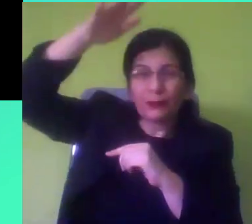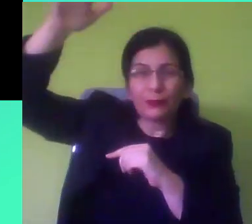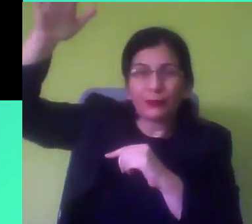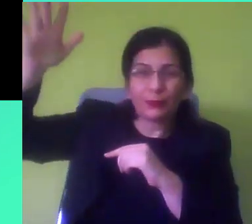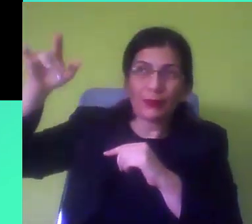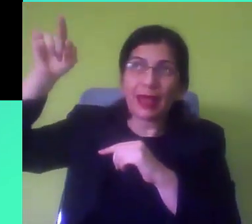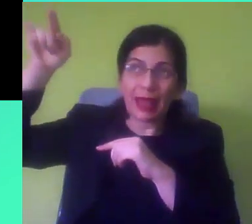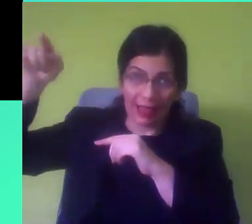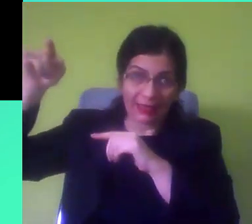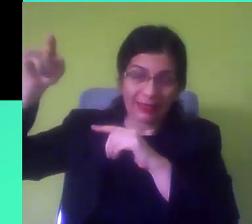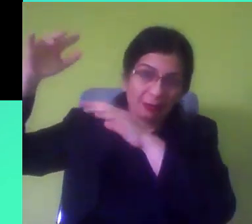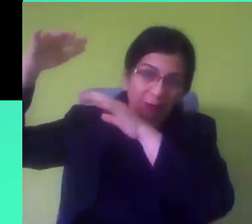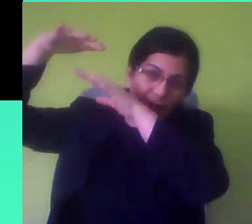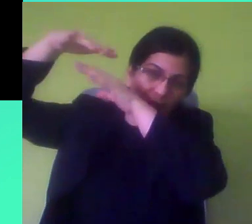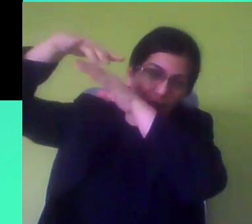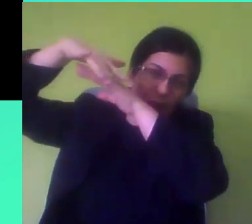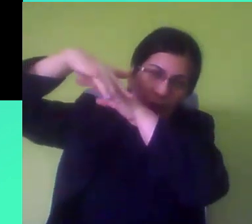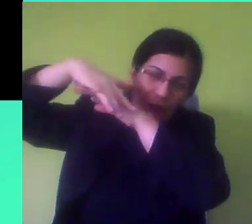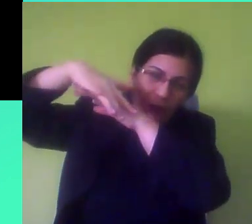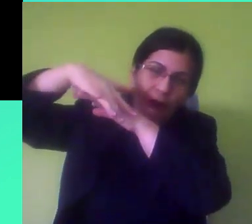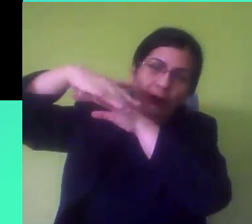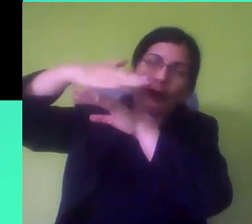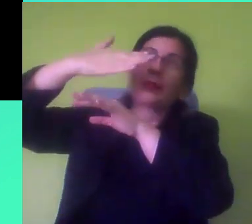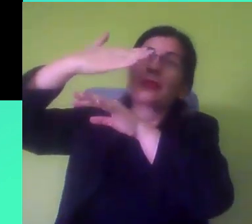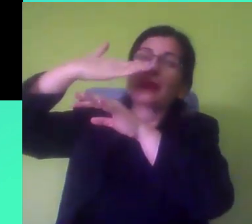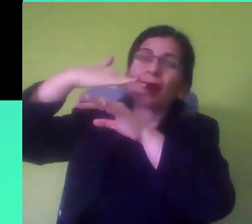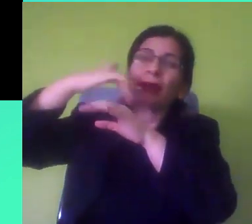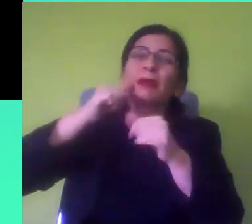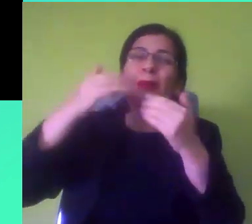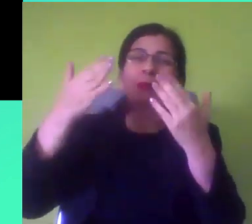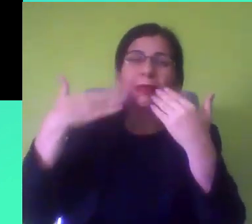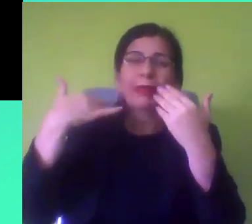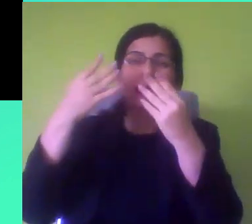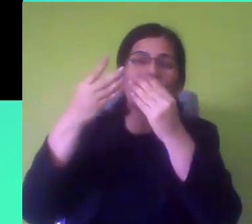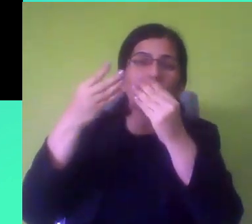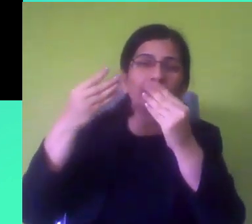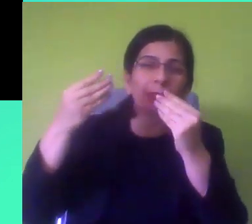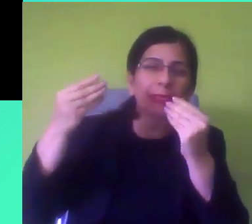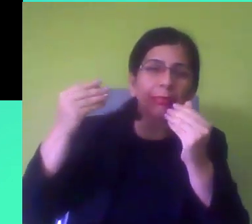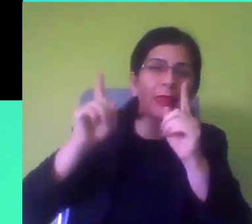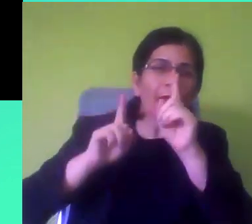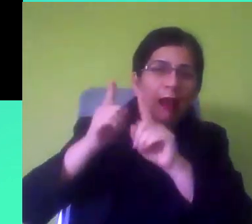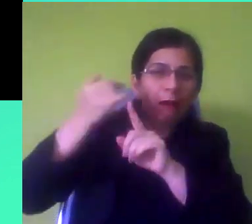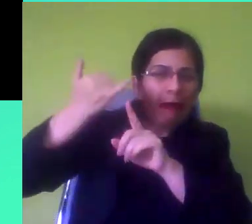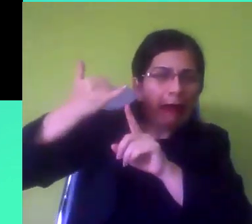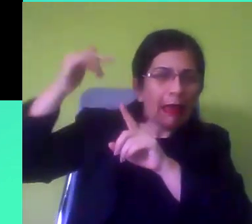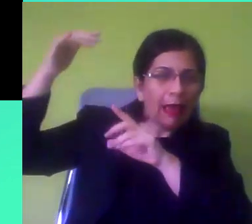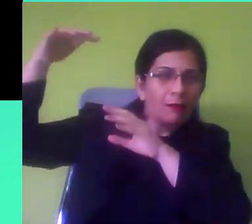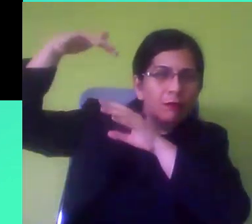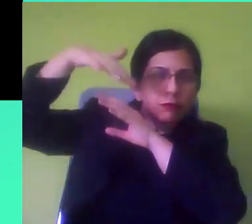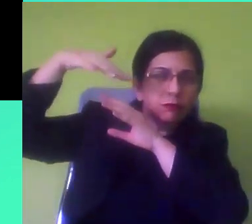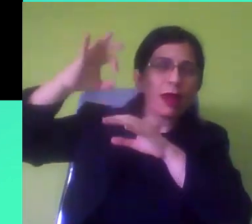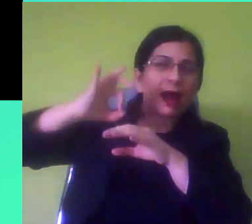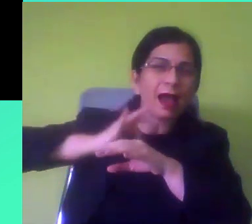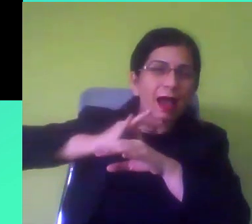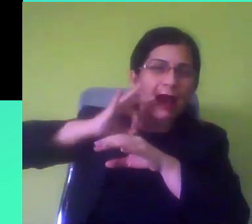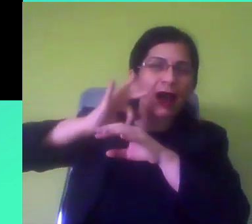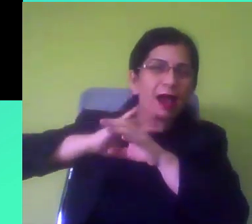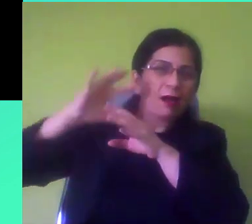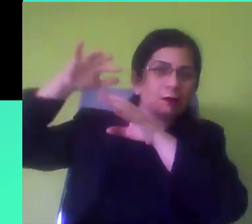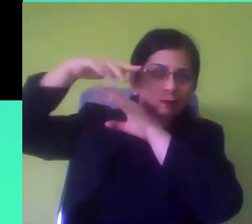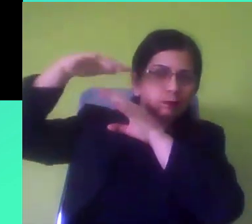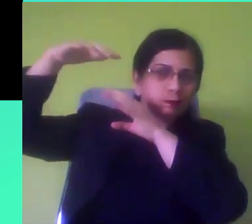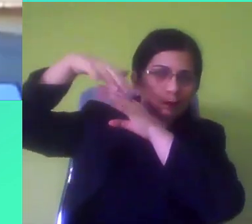el verano, y entonces nevada tras nevada o invierno tras invierno, esa nieve se va compactando y por su propio peso se transforma en